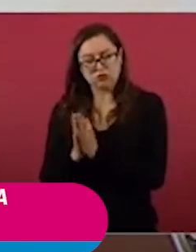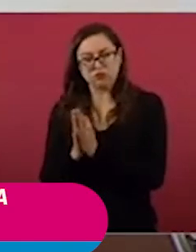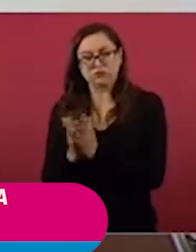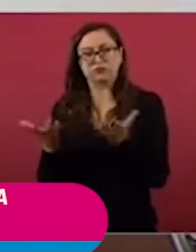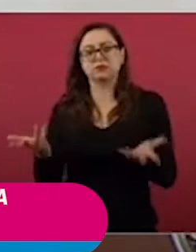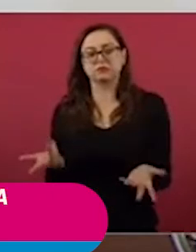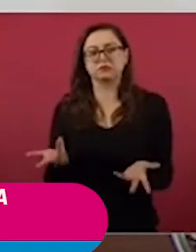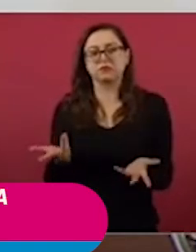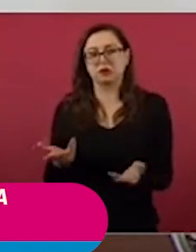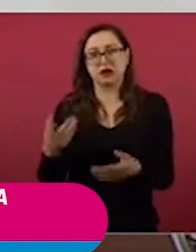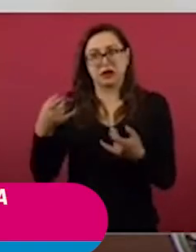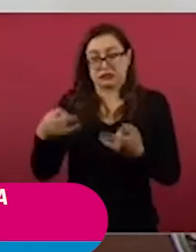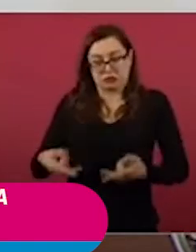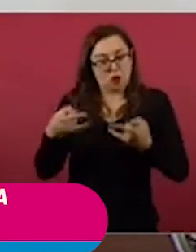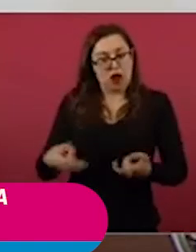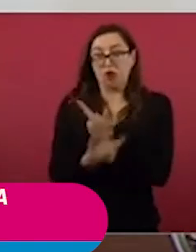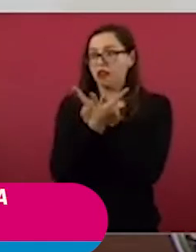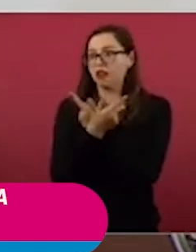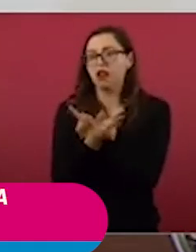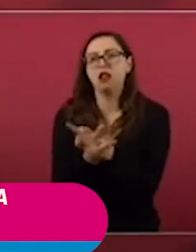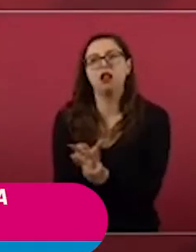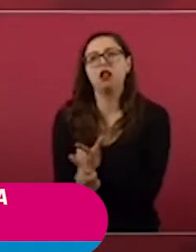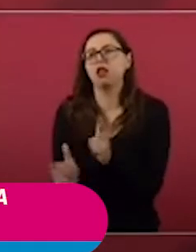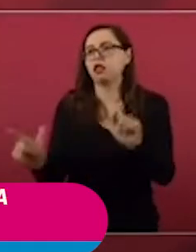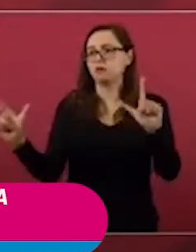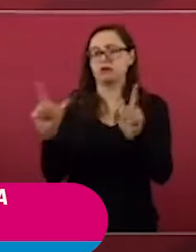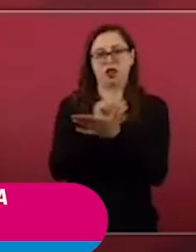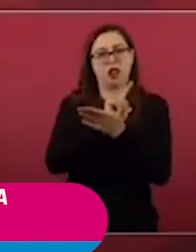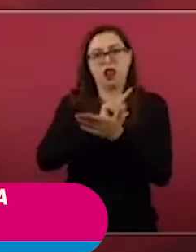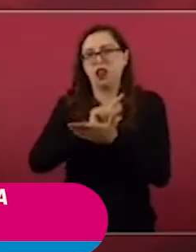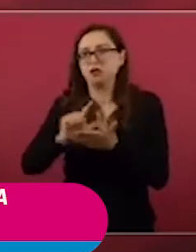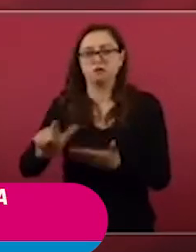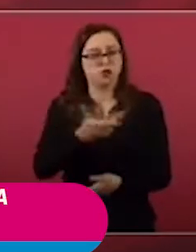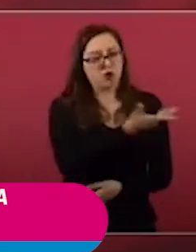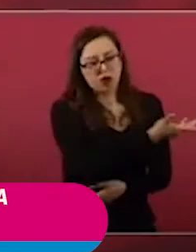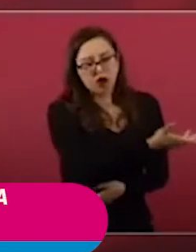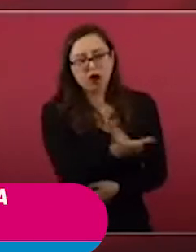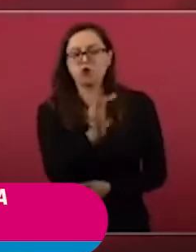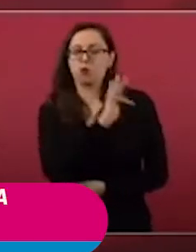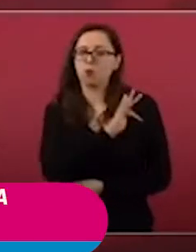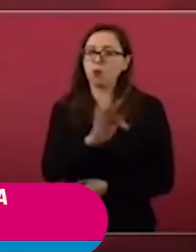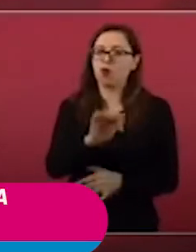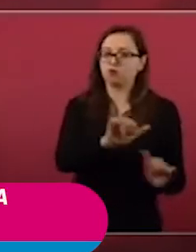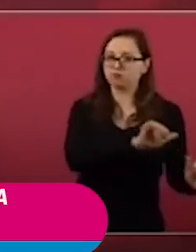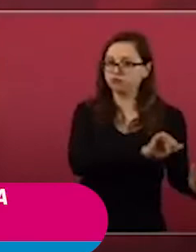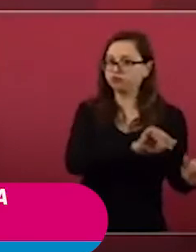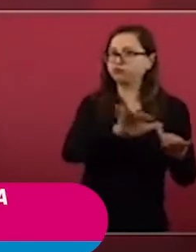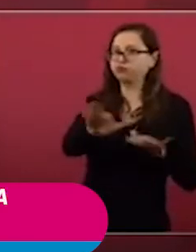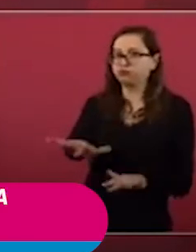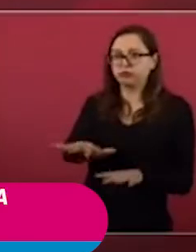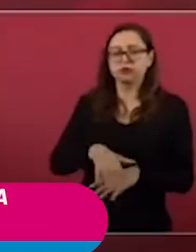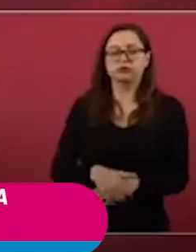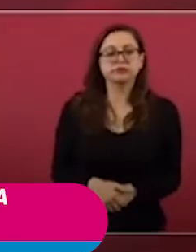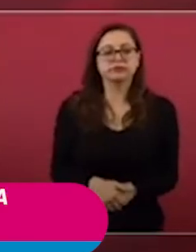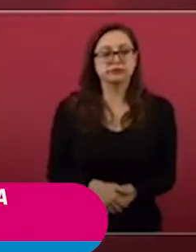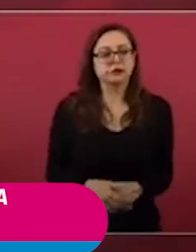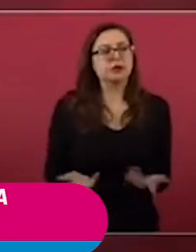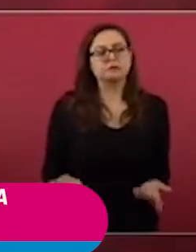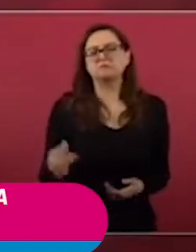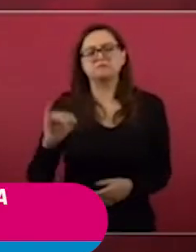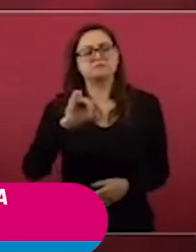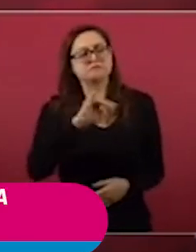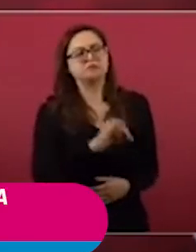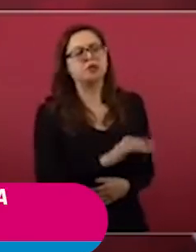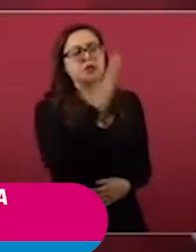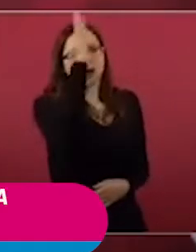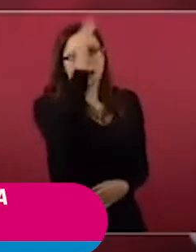esté disponible el Zócalo el domingo. Entonces, informar esto